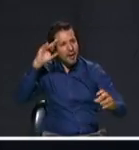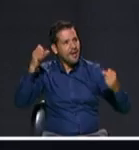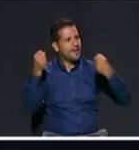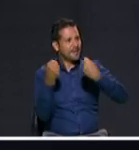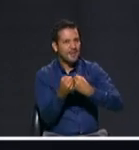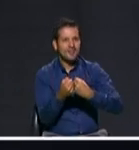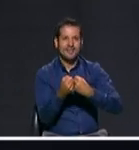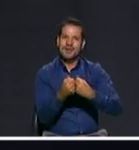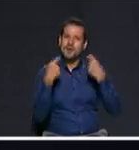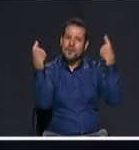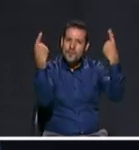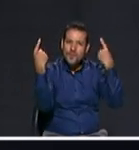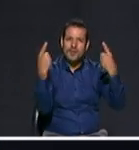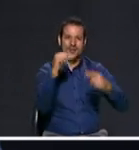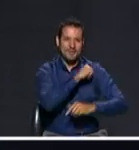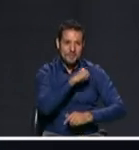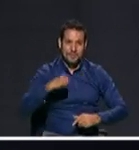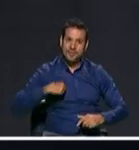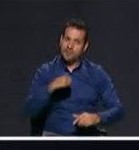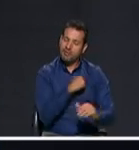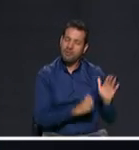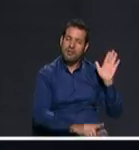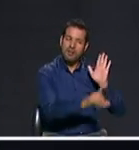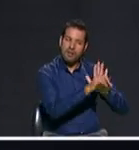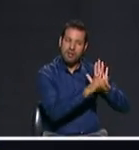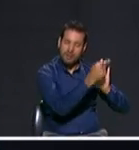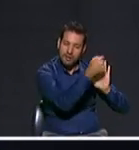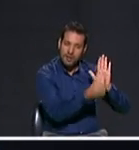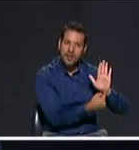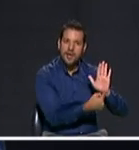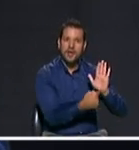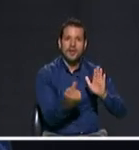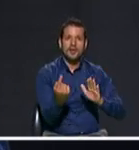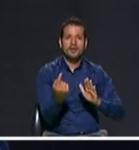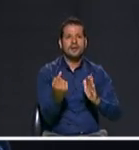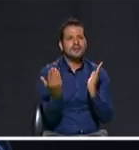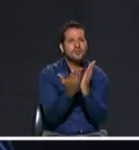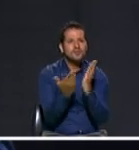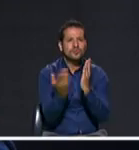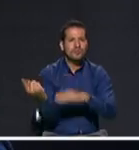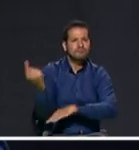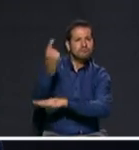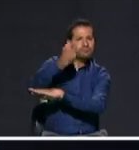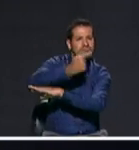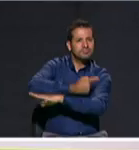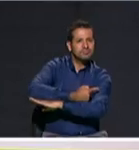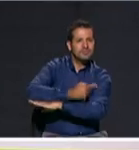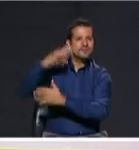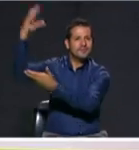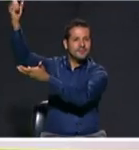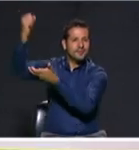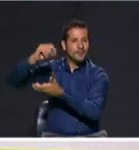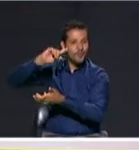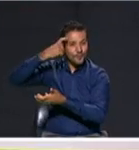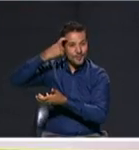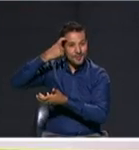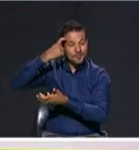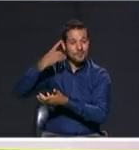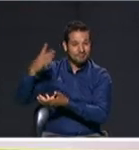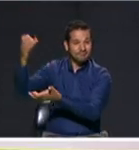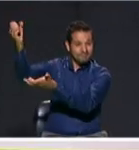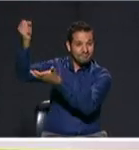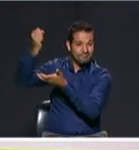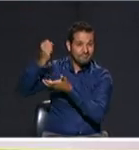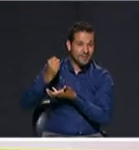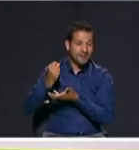gobierno nacional según la ley de gorda única escolar va a aportar el 70% de los recursos candidatos ya que estamos